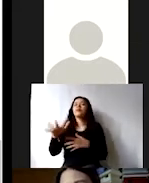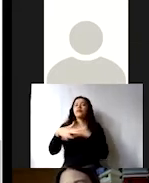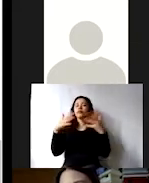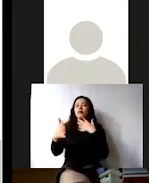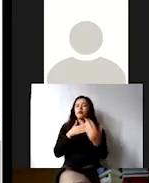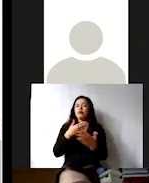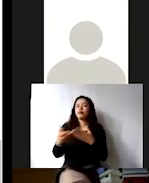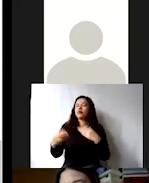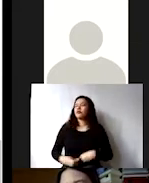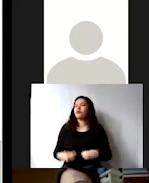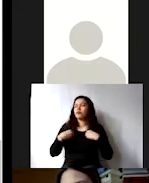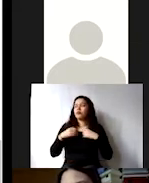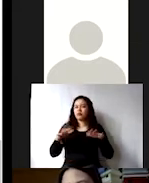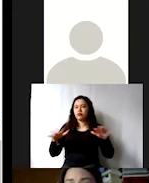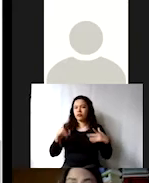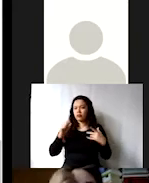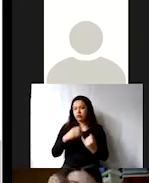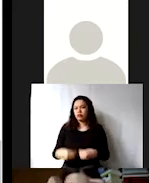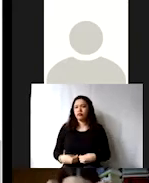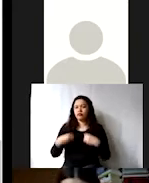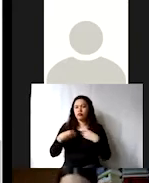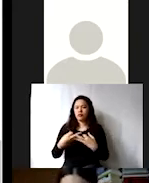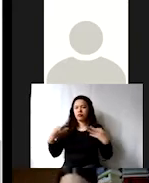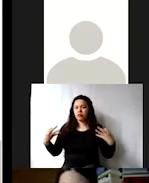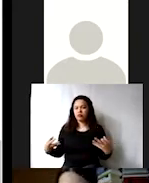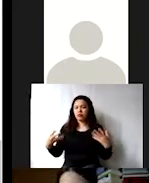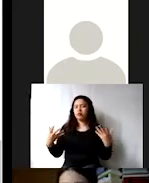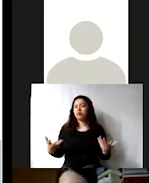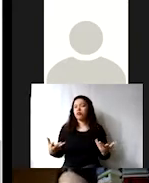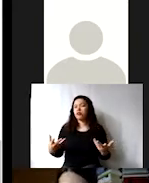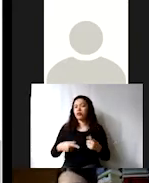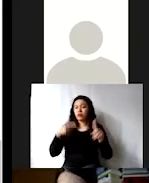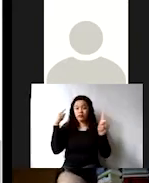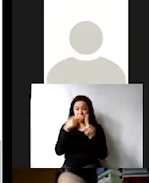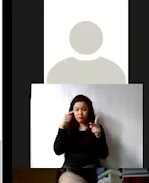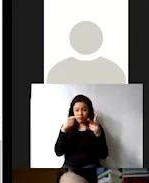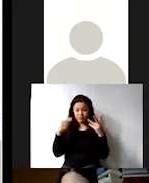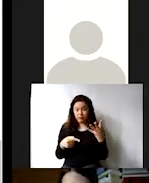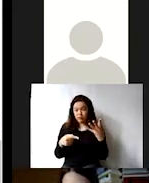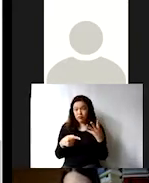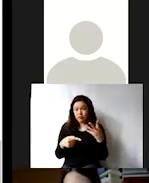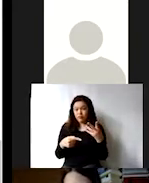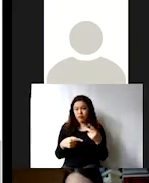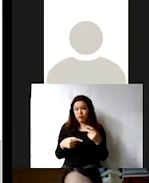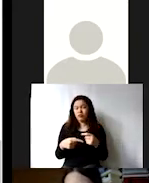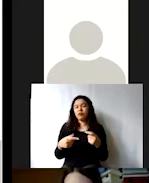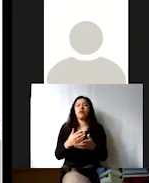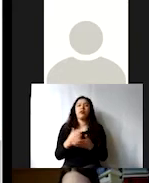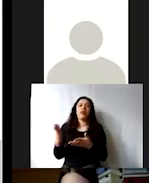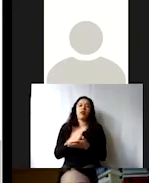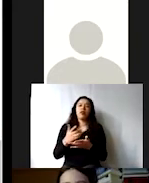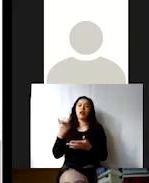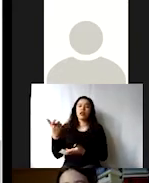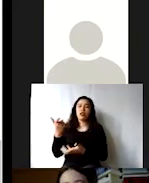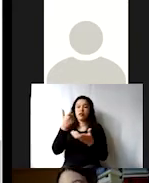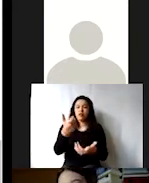clima, vida submarina y vida de ecosistemas terrestres. Y específicamente pedían, aparte de pues el estipendio o el dinero que